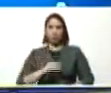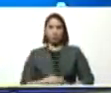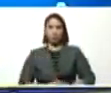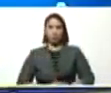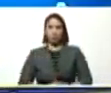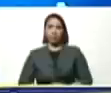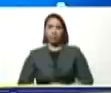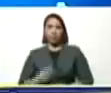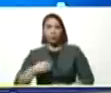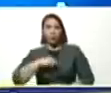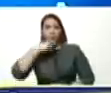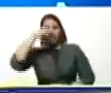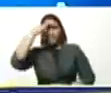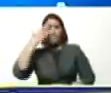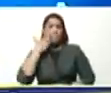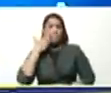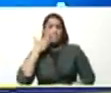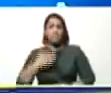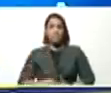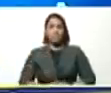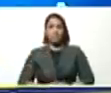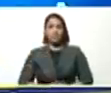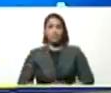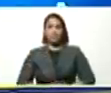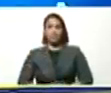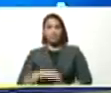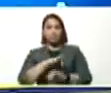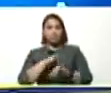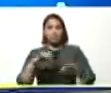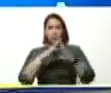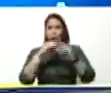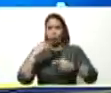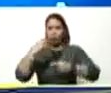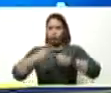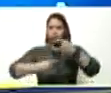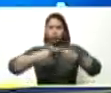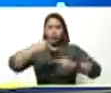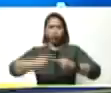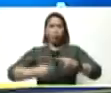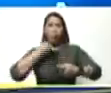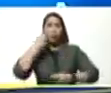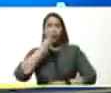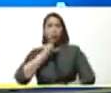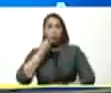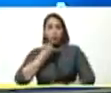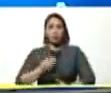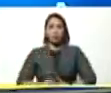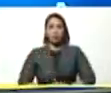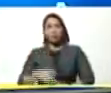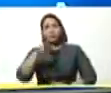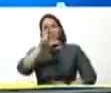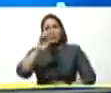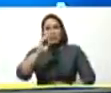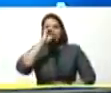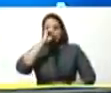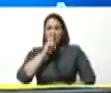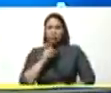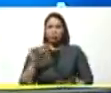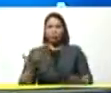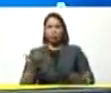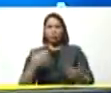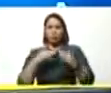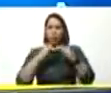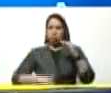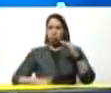de nuestros padres y madres. Ya hay toda una generación de jóvenes de 30 años para